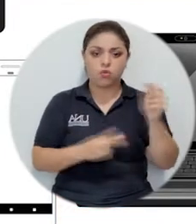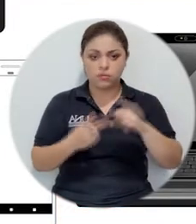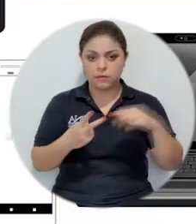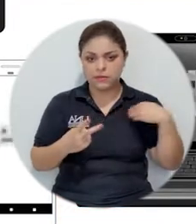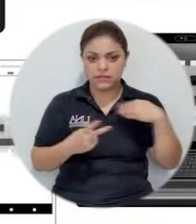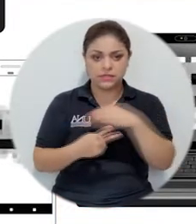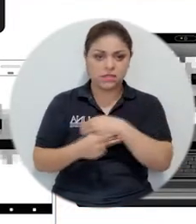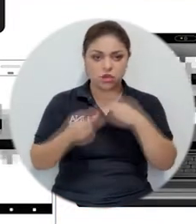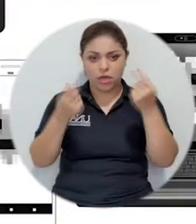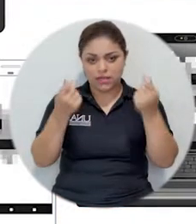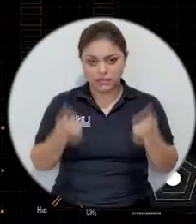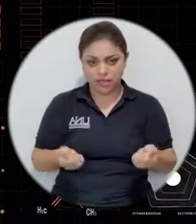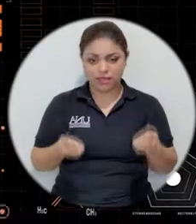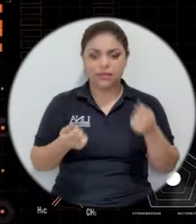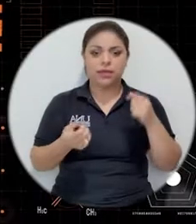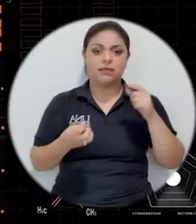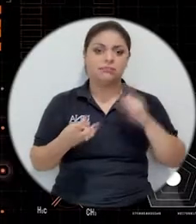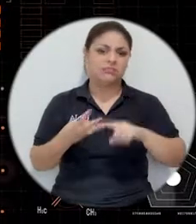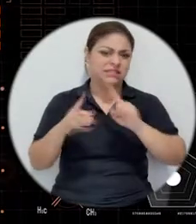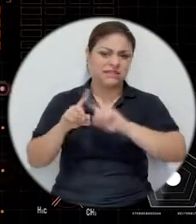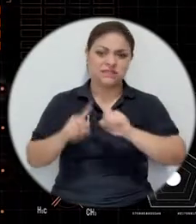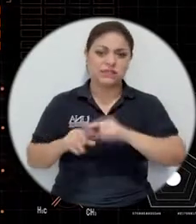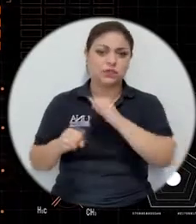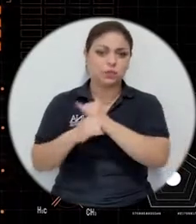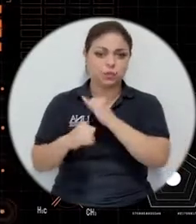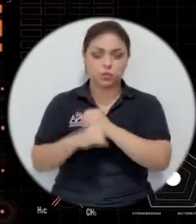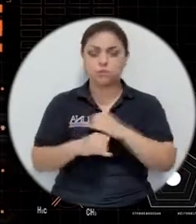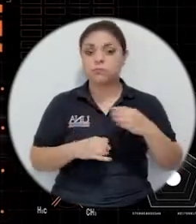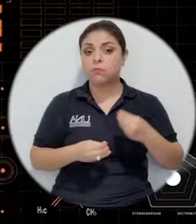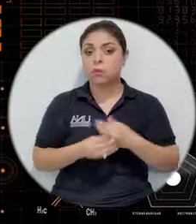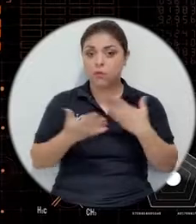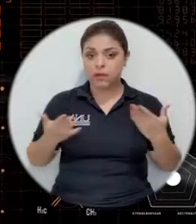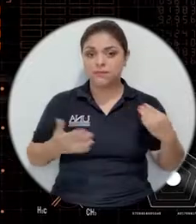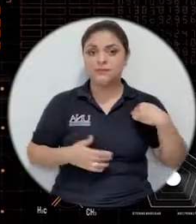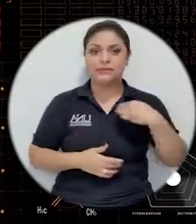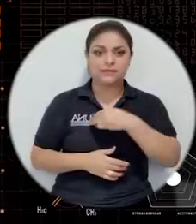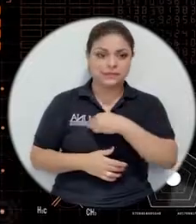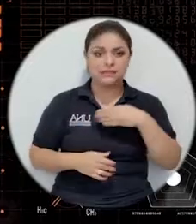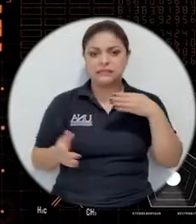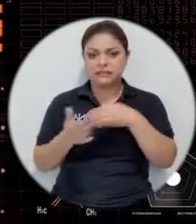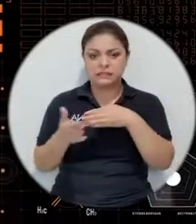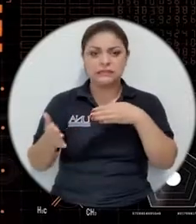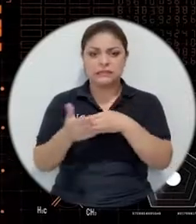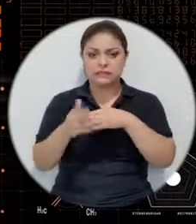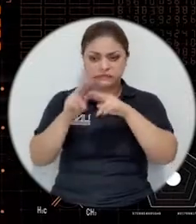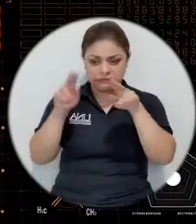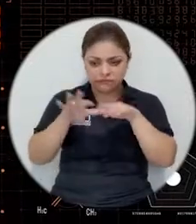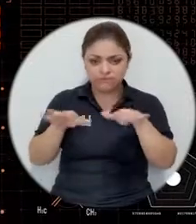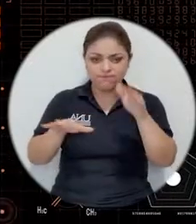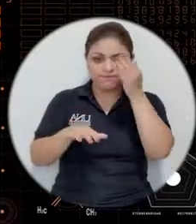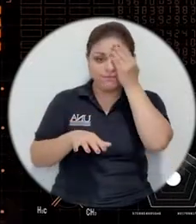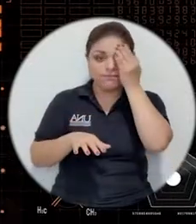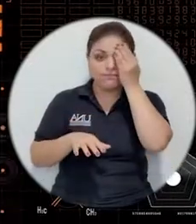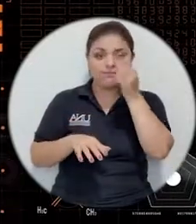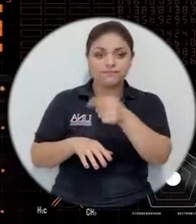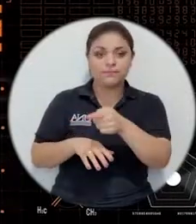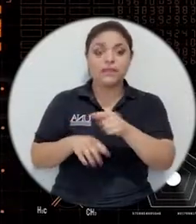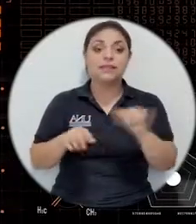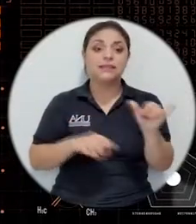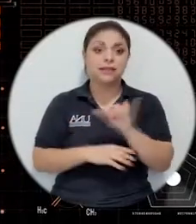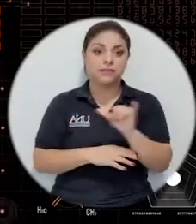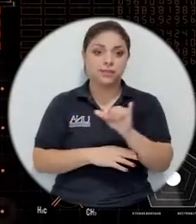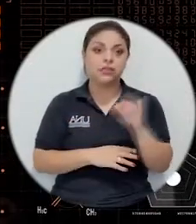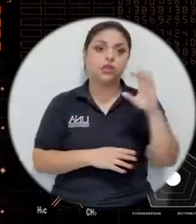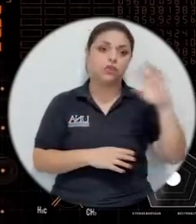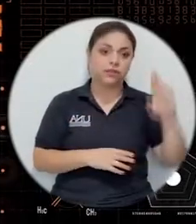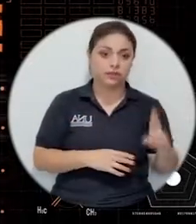Seguro Social, otro fue el Ministerio de Hacienda, diferentes instituciones públicas, ministerios, que han sufrido ataques, también la empresa privada, y